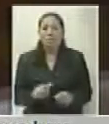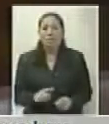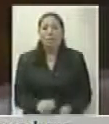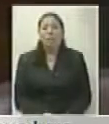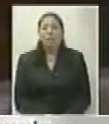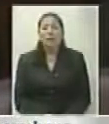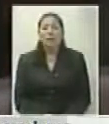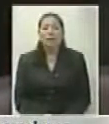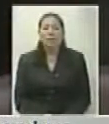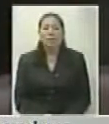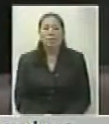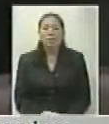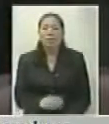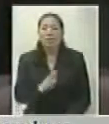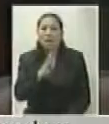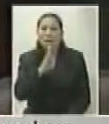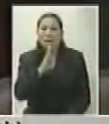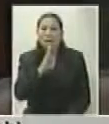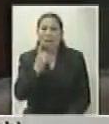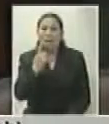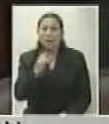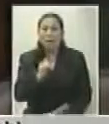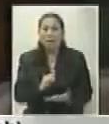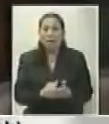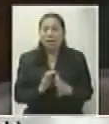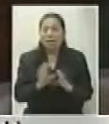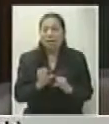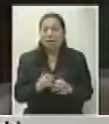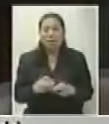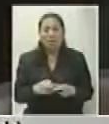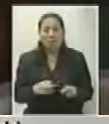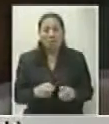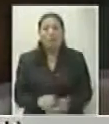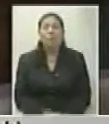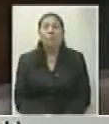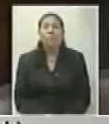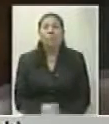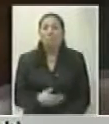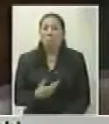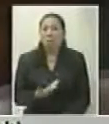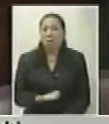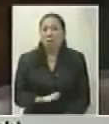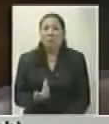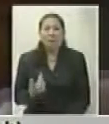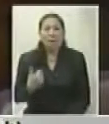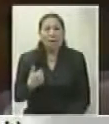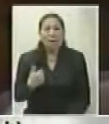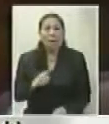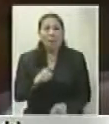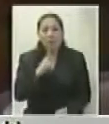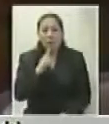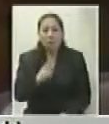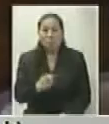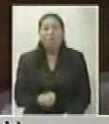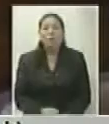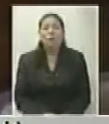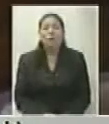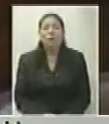permitirme comentarlas para que sean evaluadas en el pleno y evitar que se pueda cometer algún abuso o